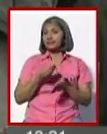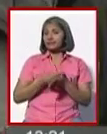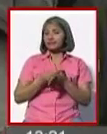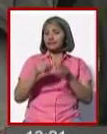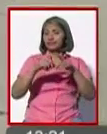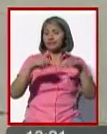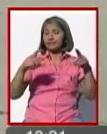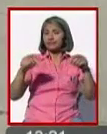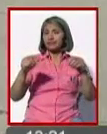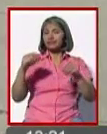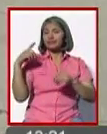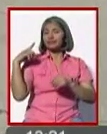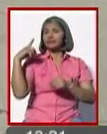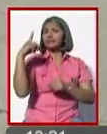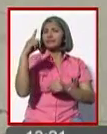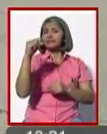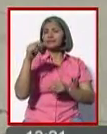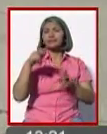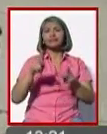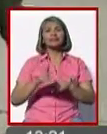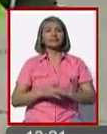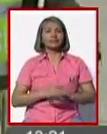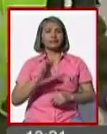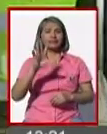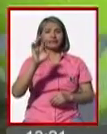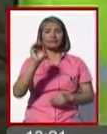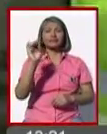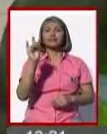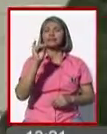una boleta de infracción por velocidad no permitida es de tan solo